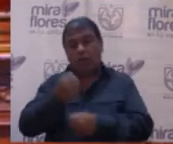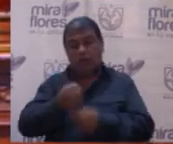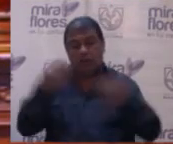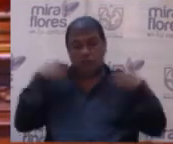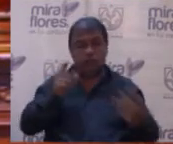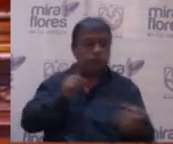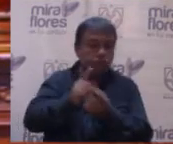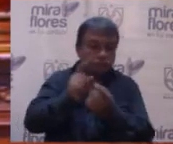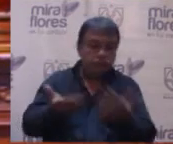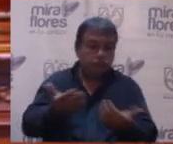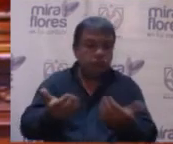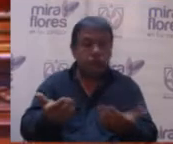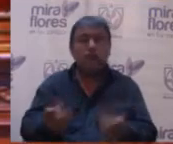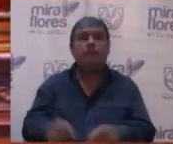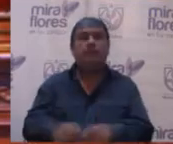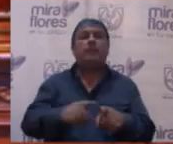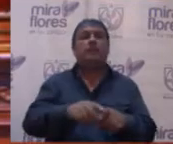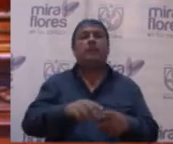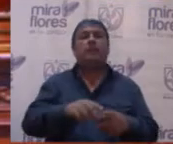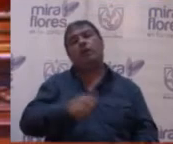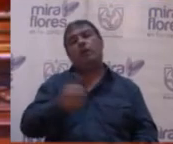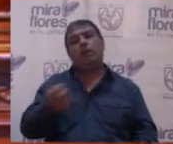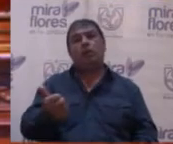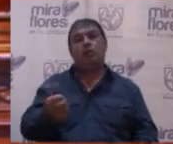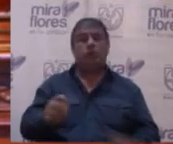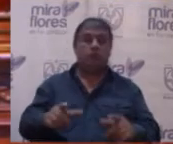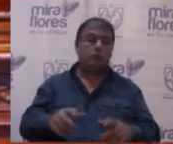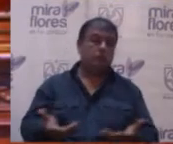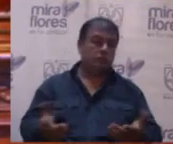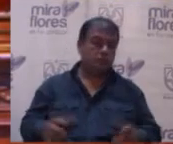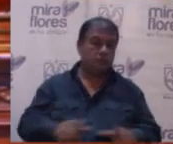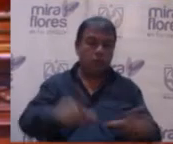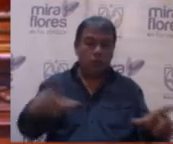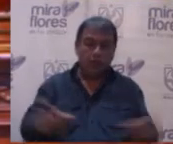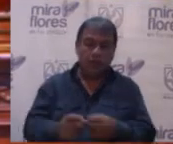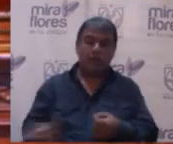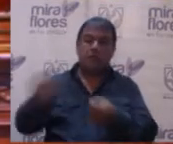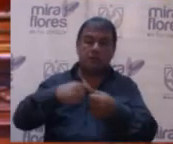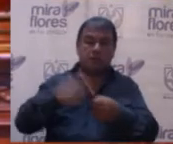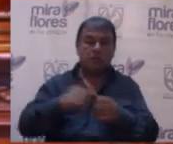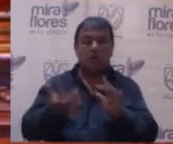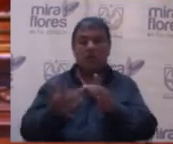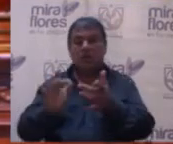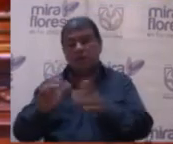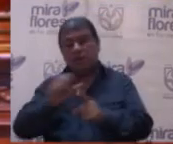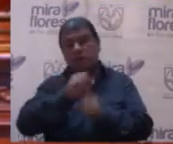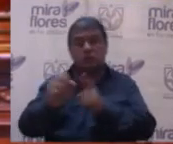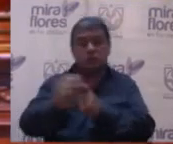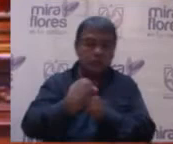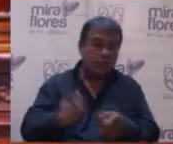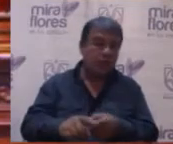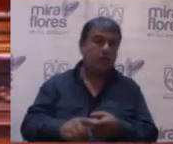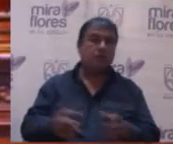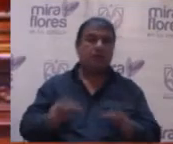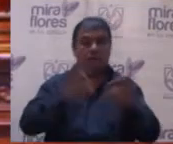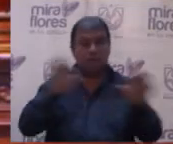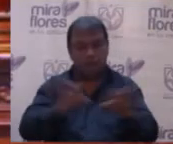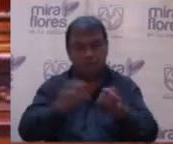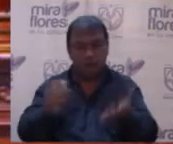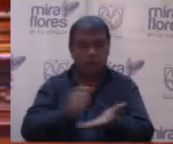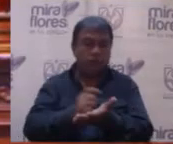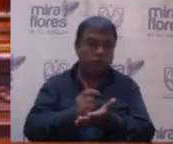funcionarios. Y también hay otros espacios participativos que son las redes sociales, que son la